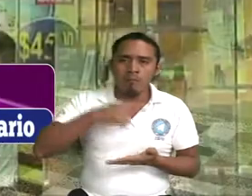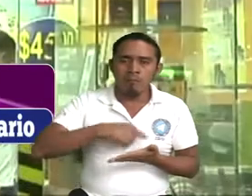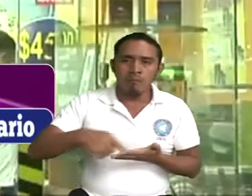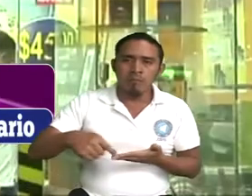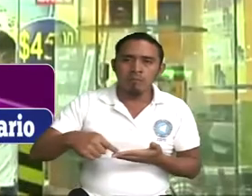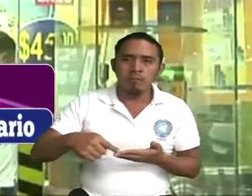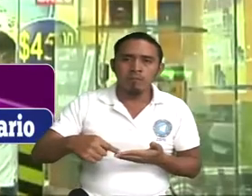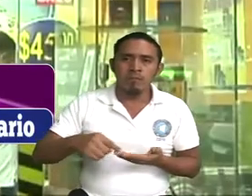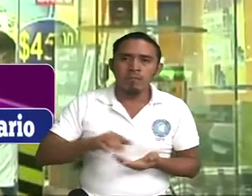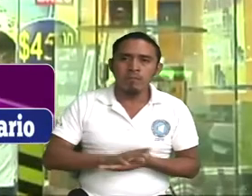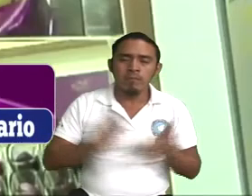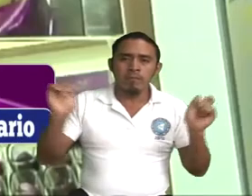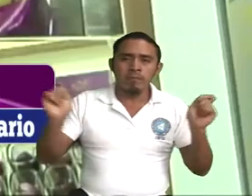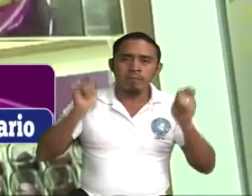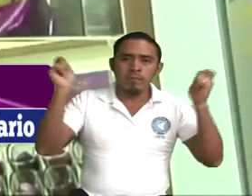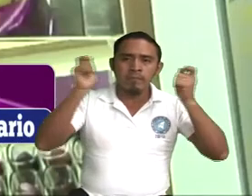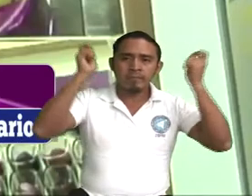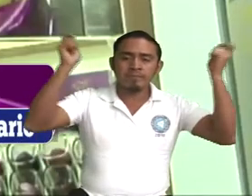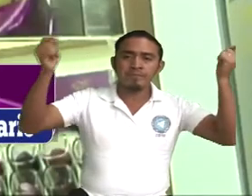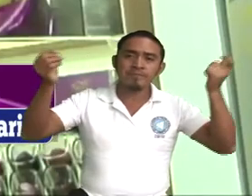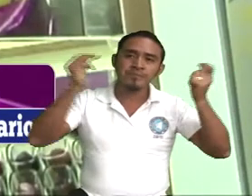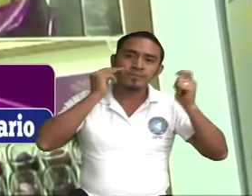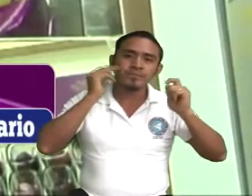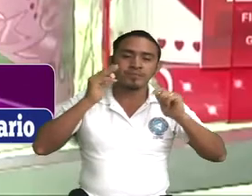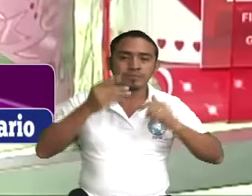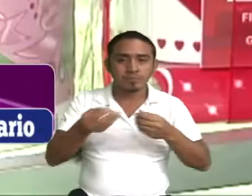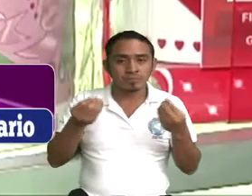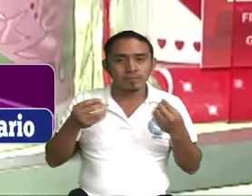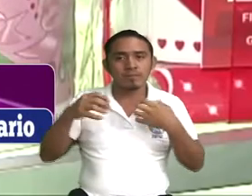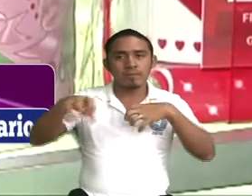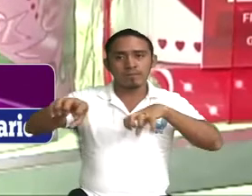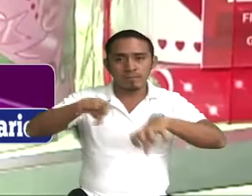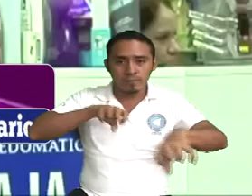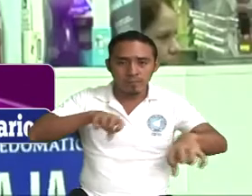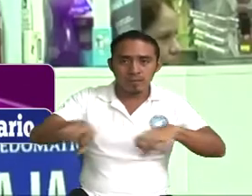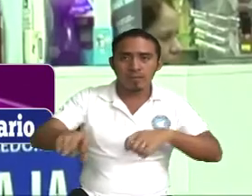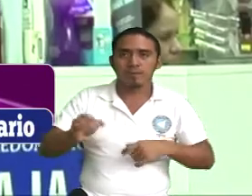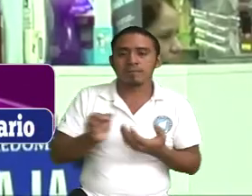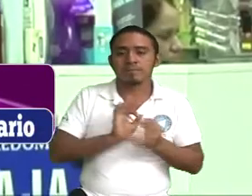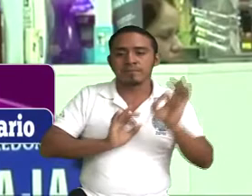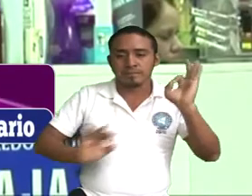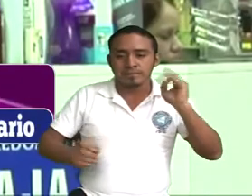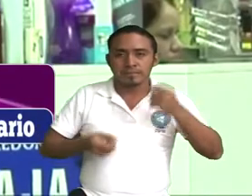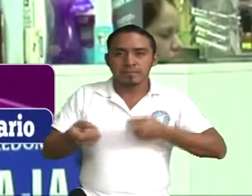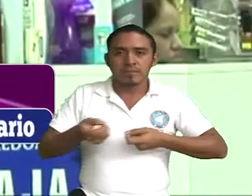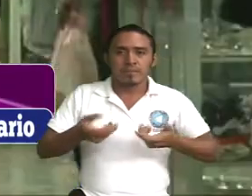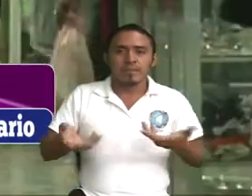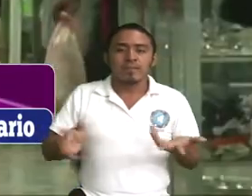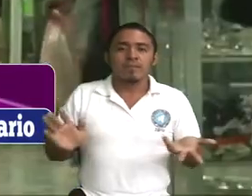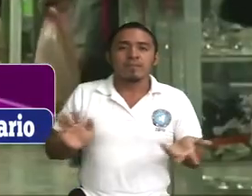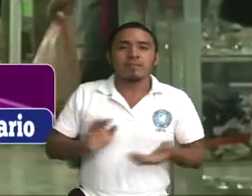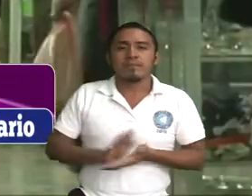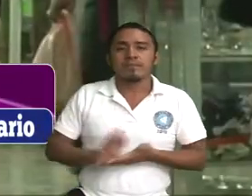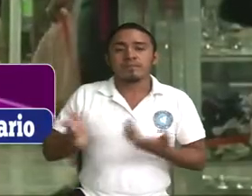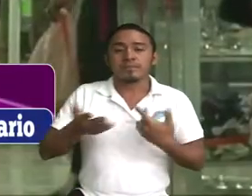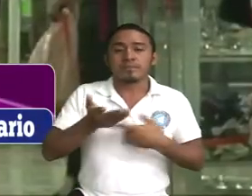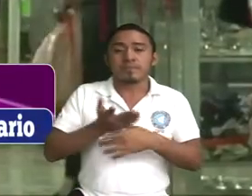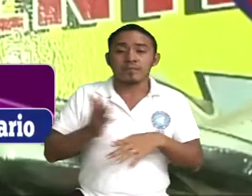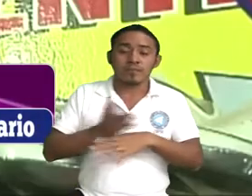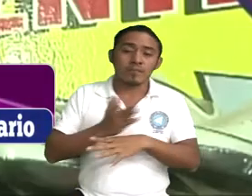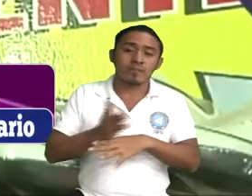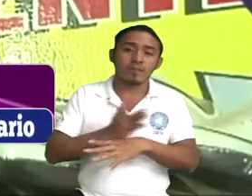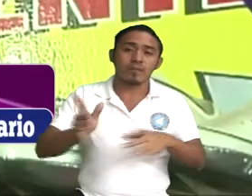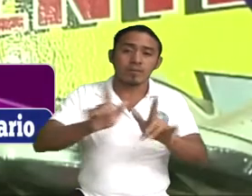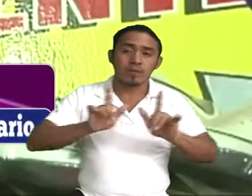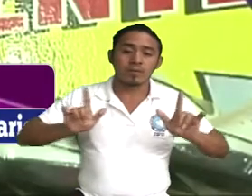estar celebrando a las madres en una jornada de feria, de lugares, espacios